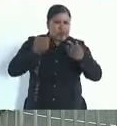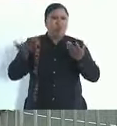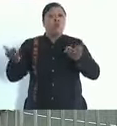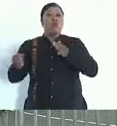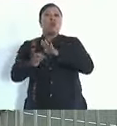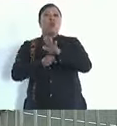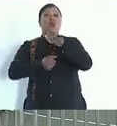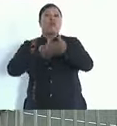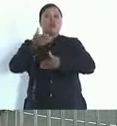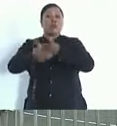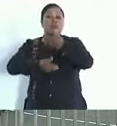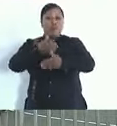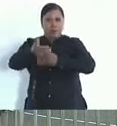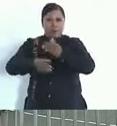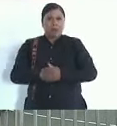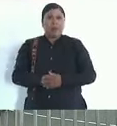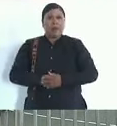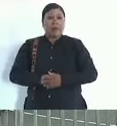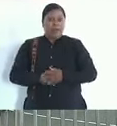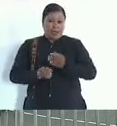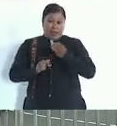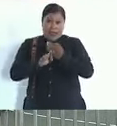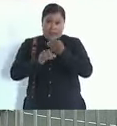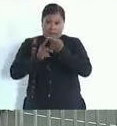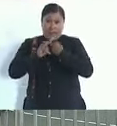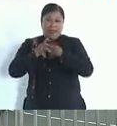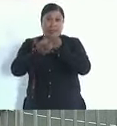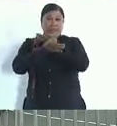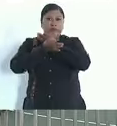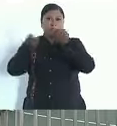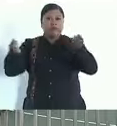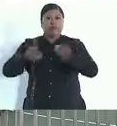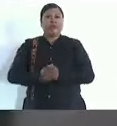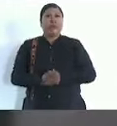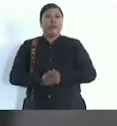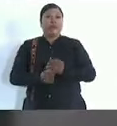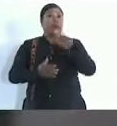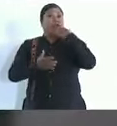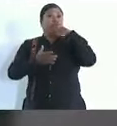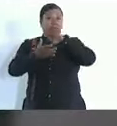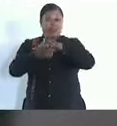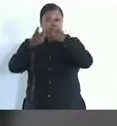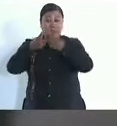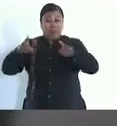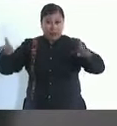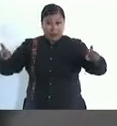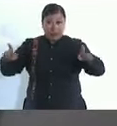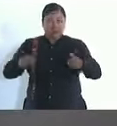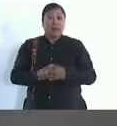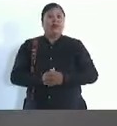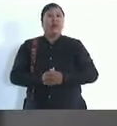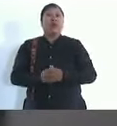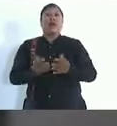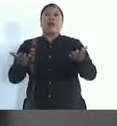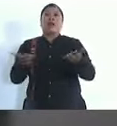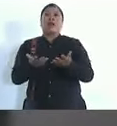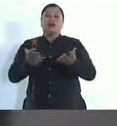avances. Iniciamos informándoles que por parte de la Secretaría de Desarrollo Urbano se realizaron